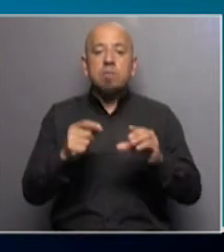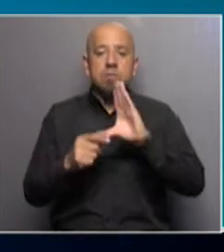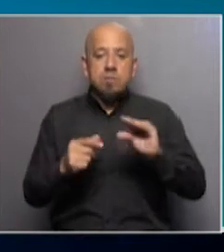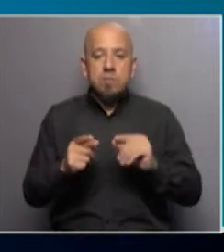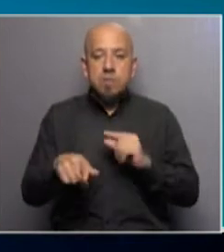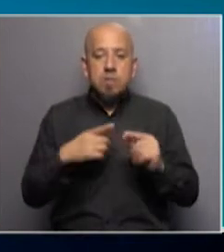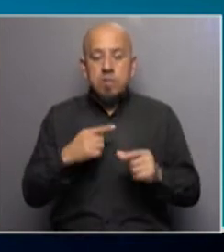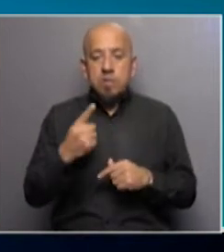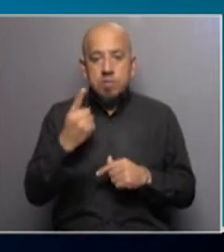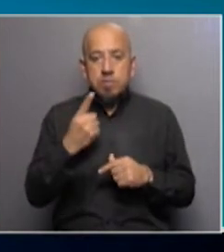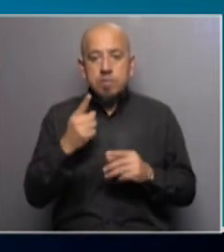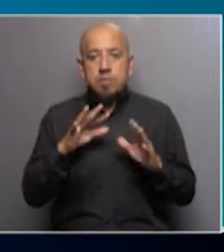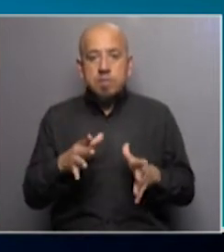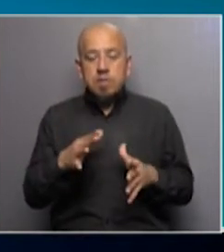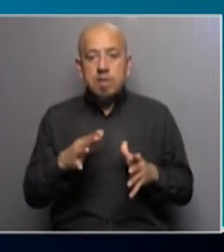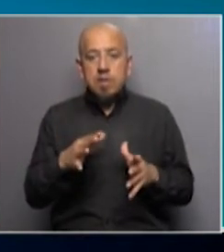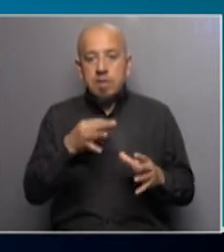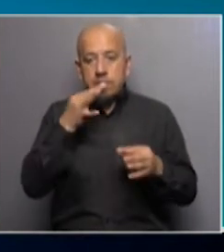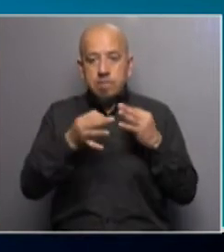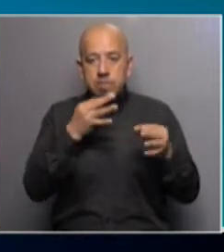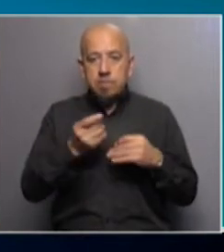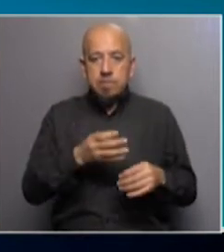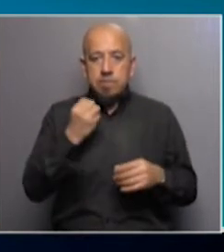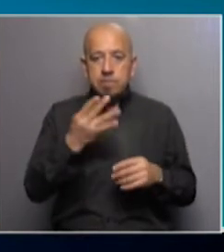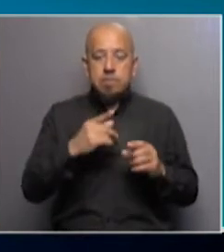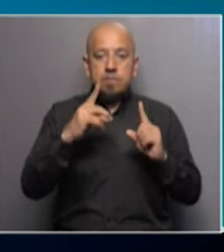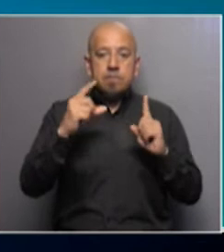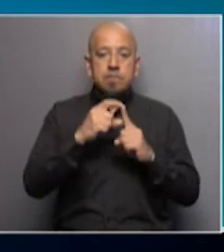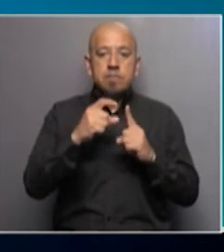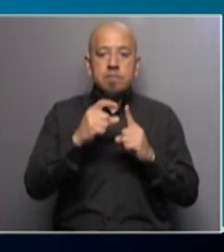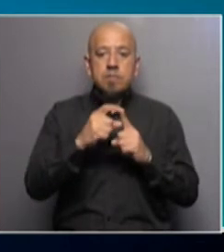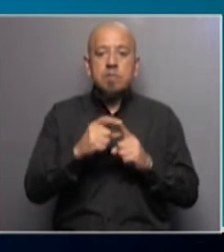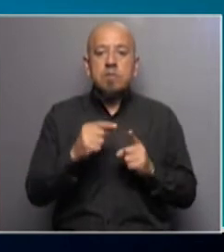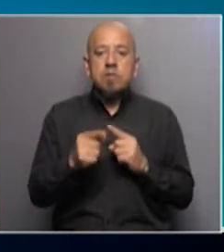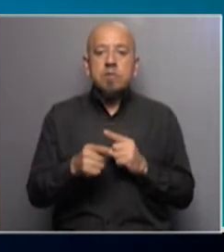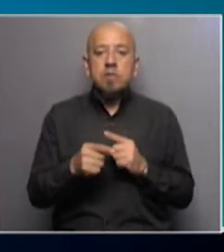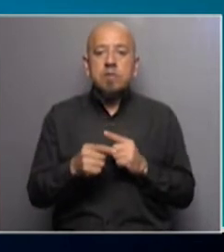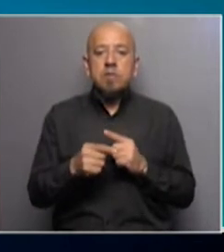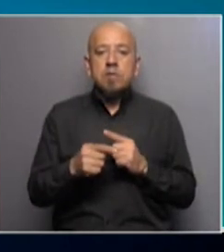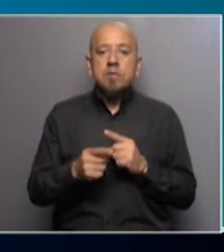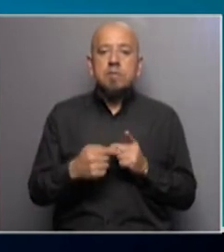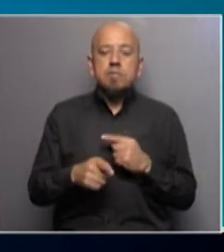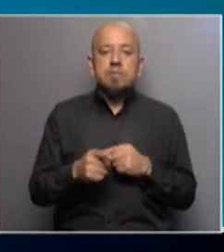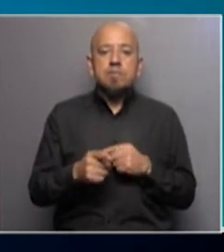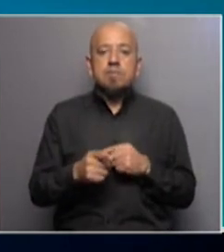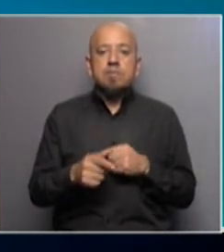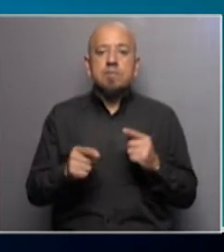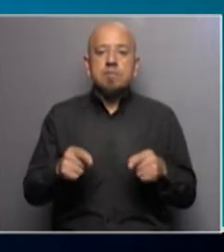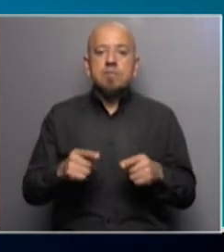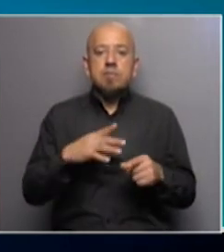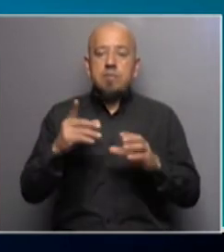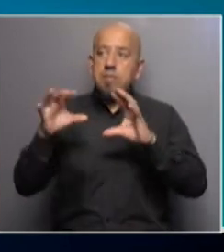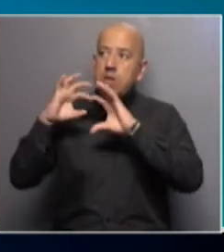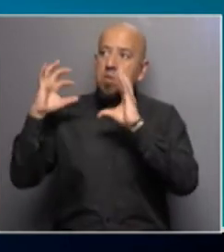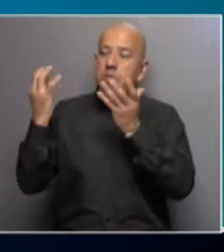como una primera explicación para tratar de entender por qué el dólar acá en Uruguay se está moviendo, ¿sí?, a contrapelo de cómo se está moviendo en el